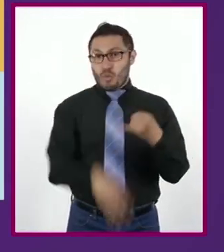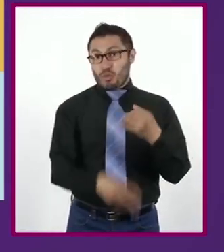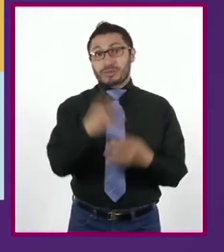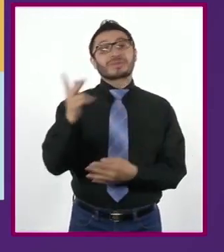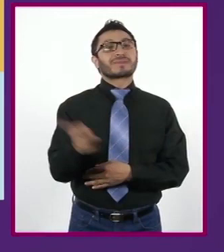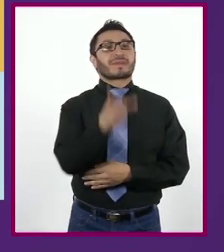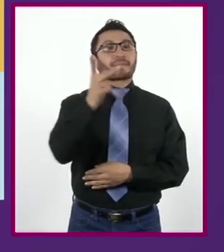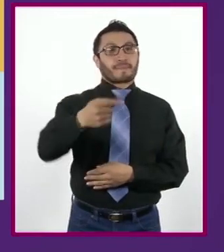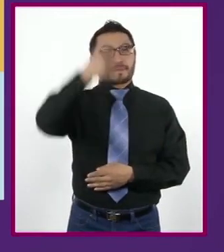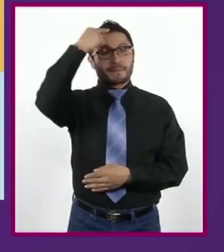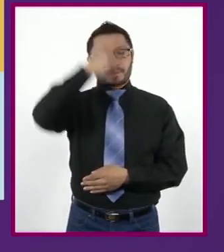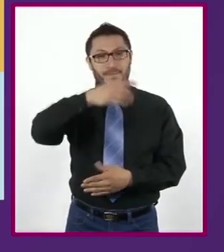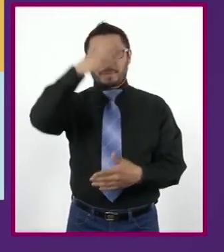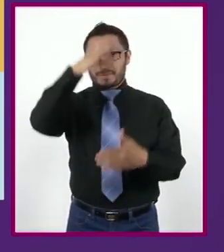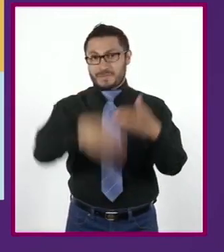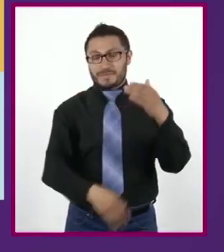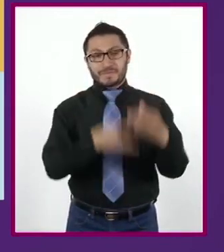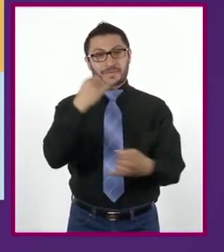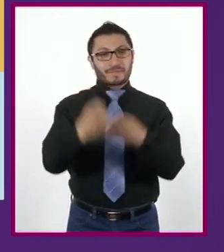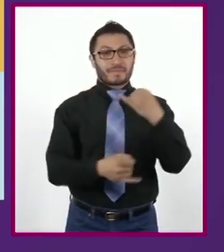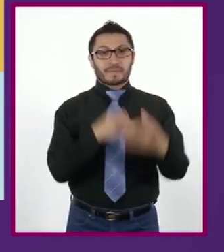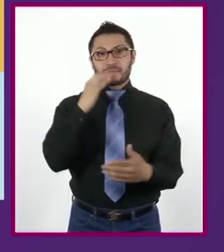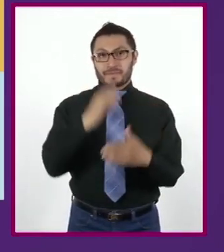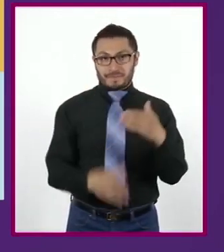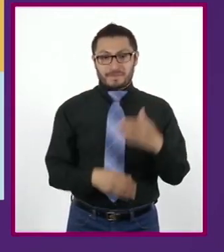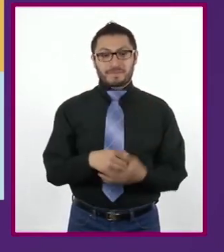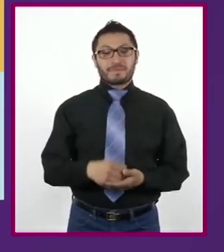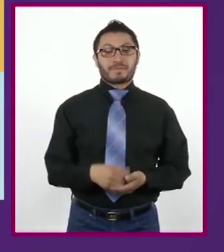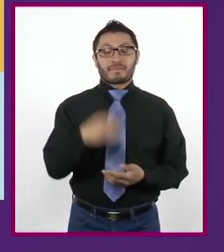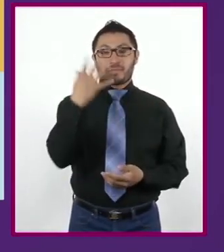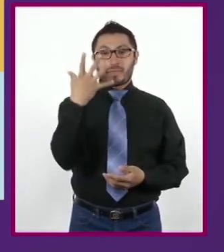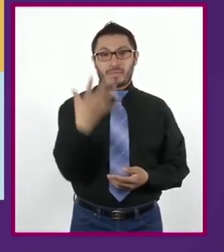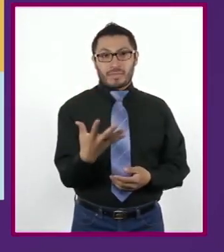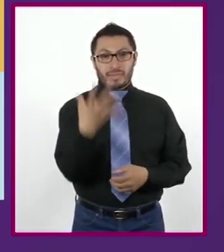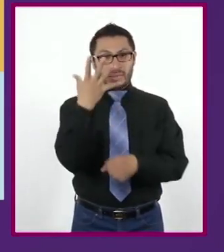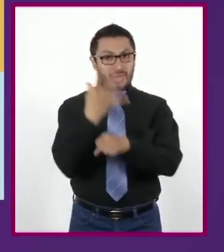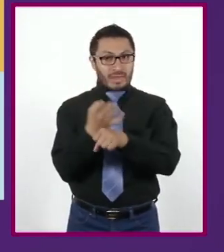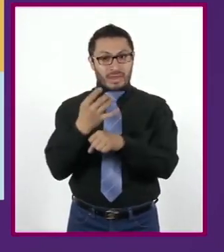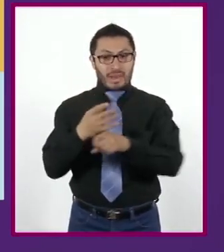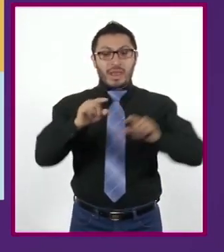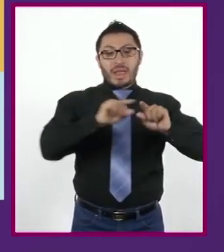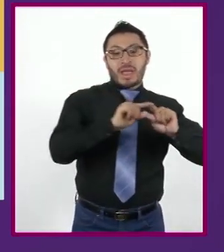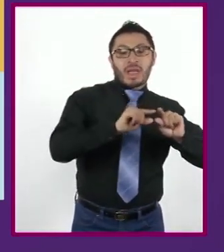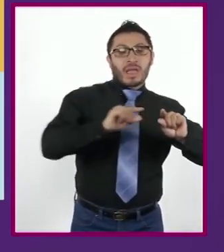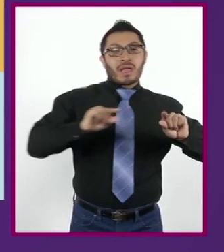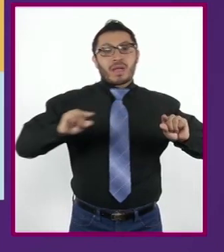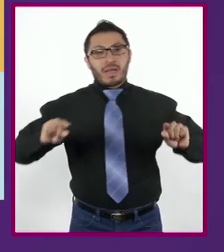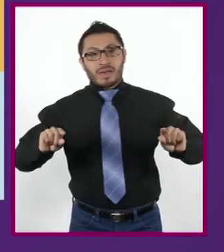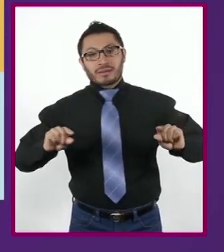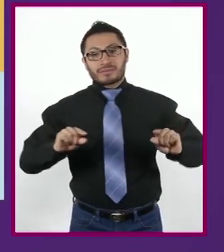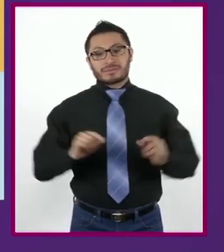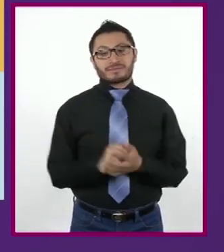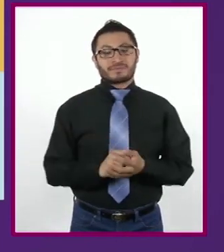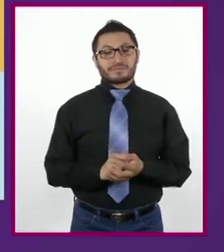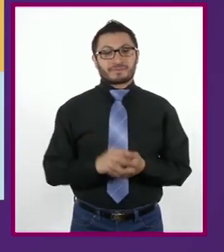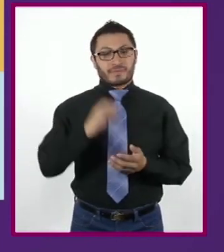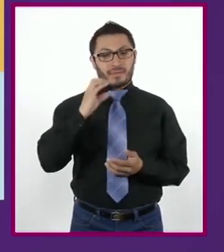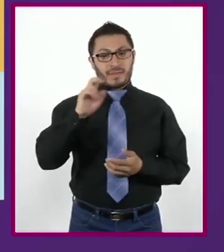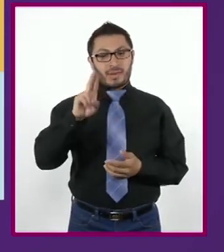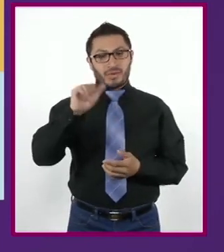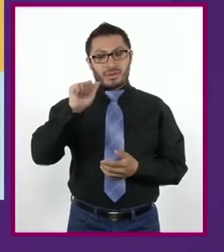pregunta para completar el juego. 5 horizontal. Cuadriláteros con